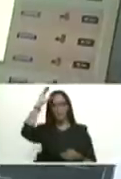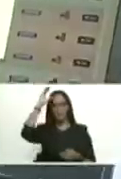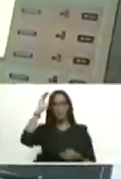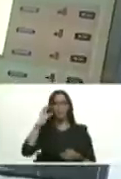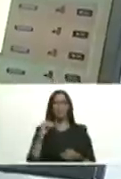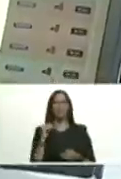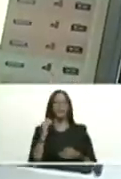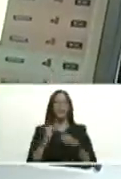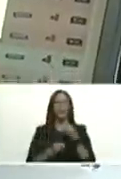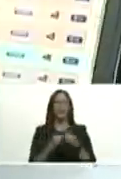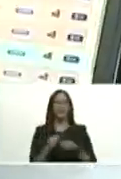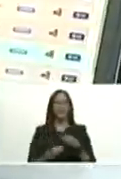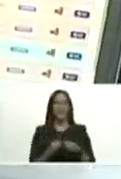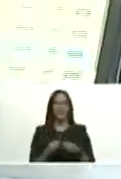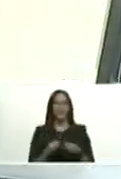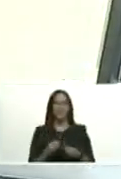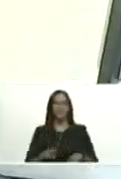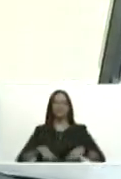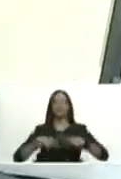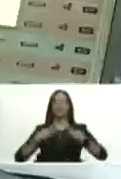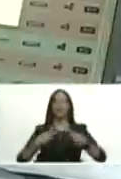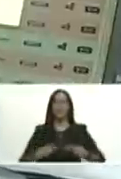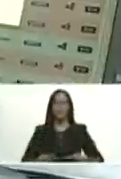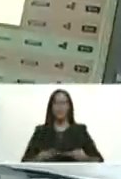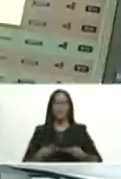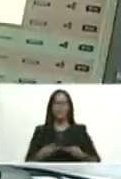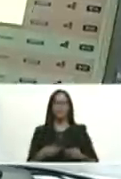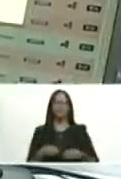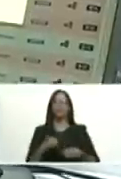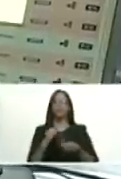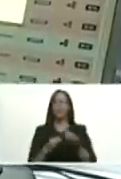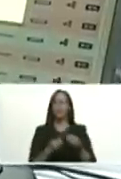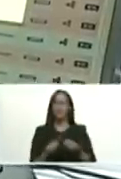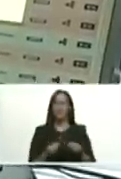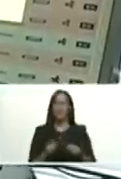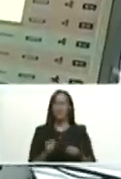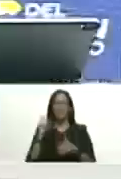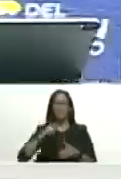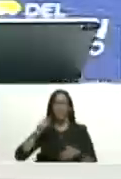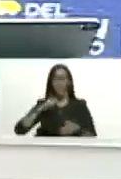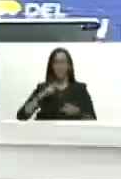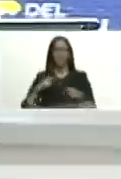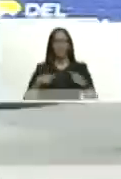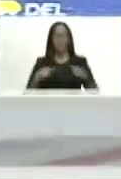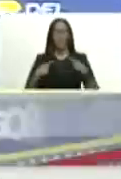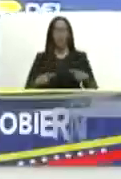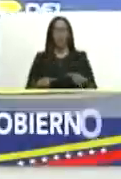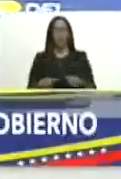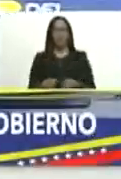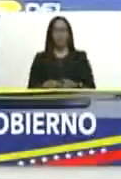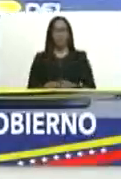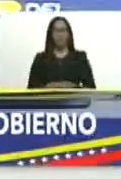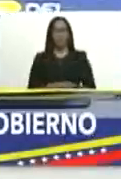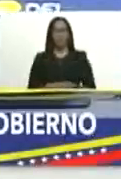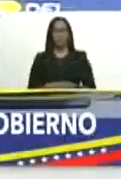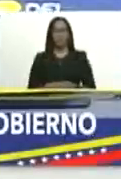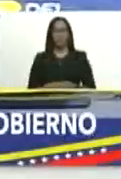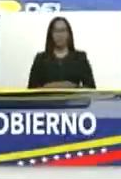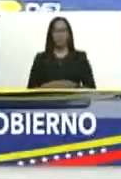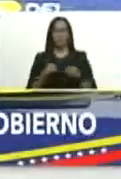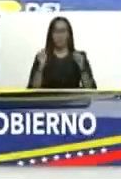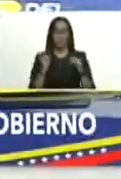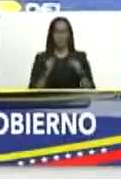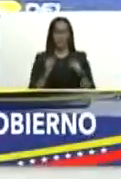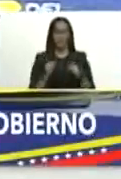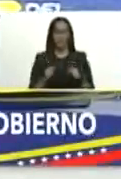para hacerse, rehacerse, renovarse y cambiar todos los lugares. En ese sentido